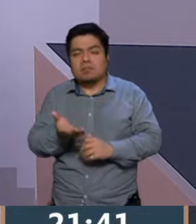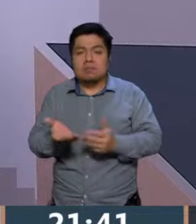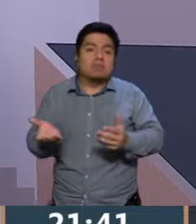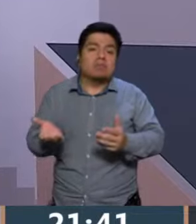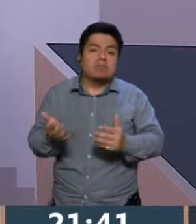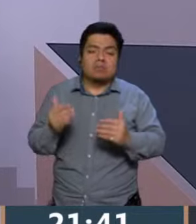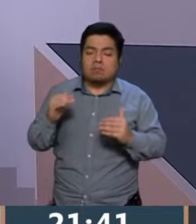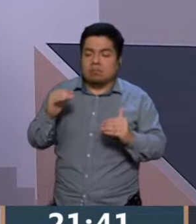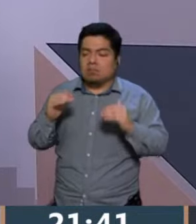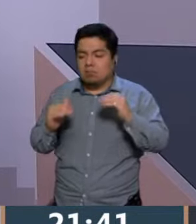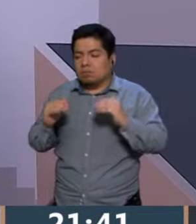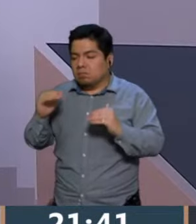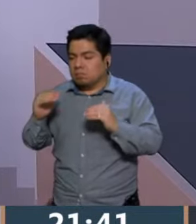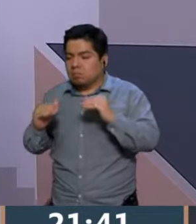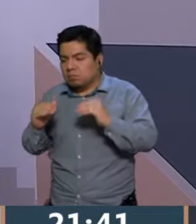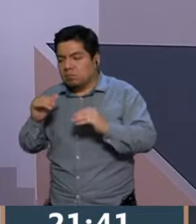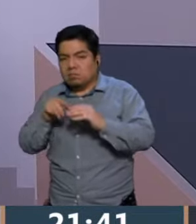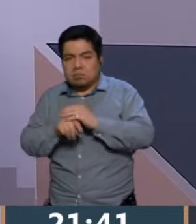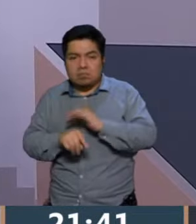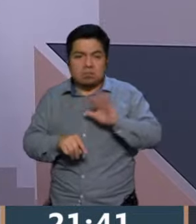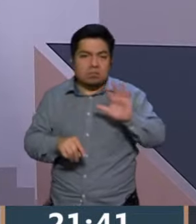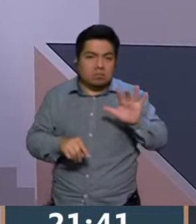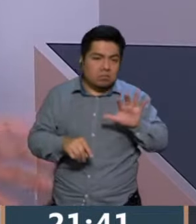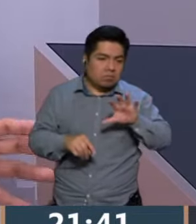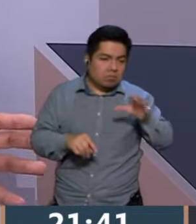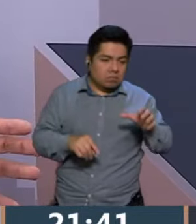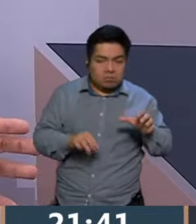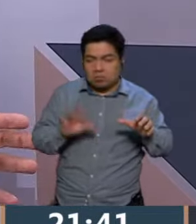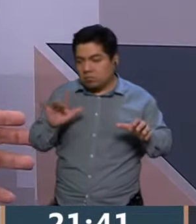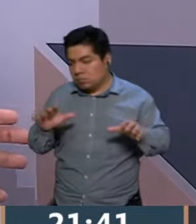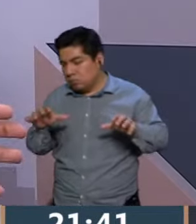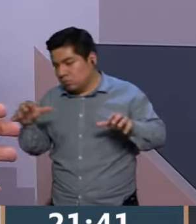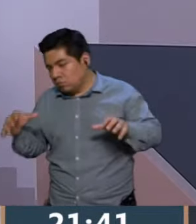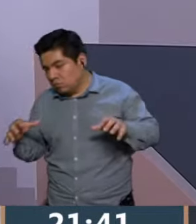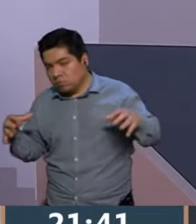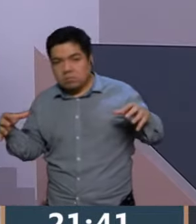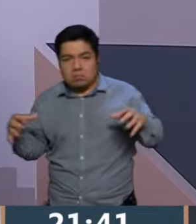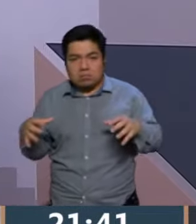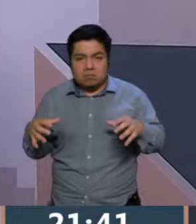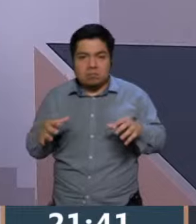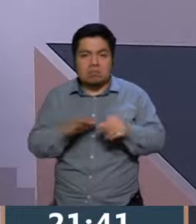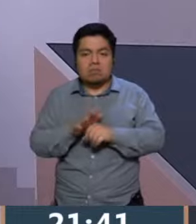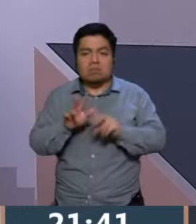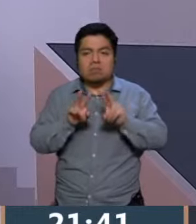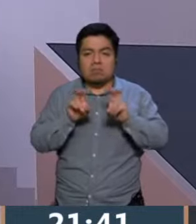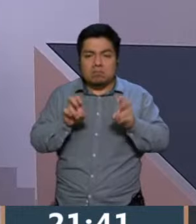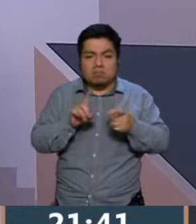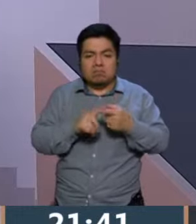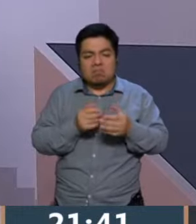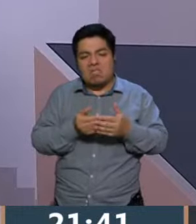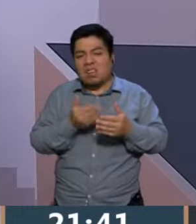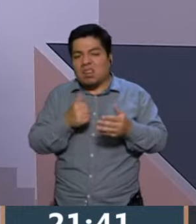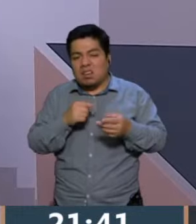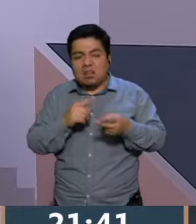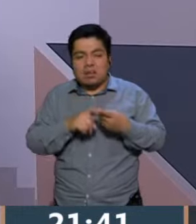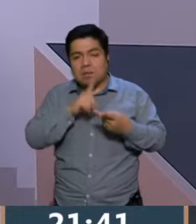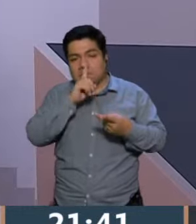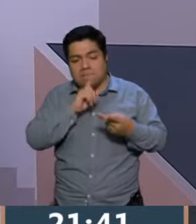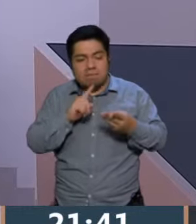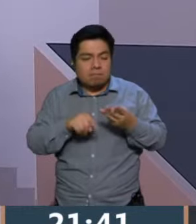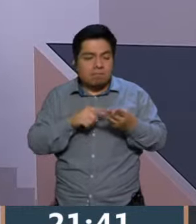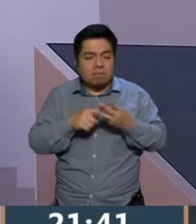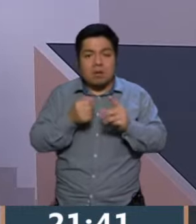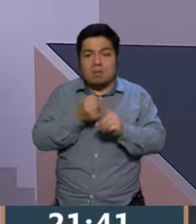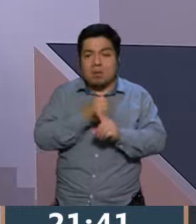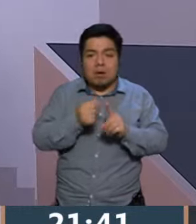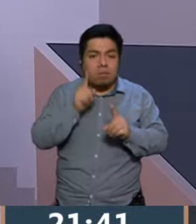están balanceadas las quejas. Un 50% es de un grupo y otro 50% es de otro grupo. ¿En qué temas? Actos anticipados, calumnia, violencia política